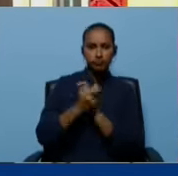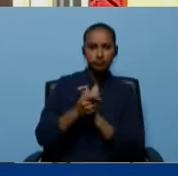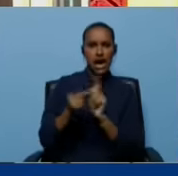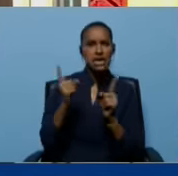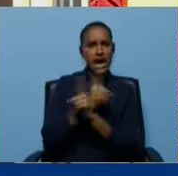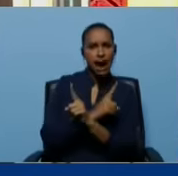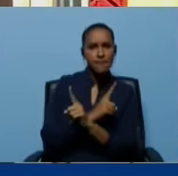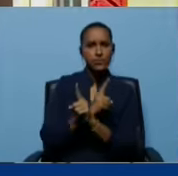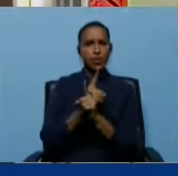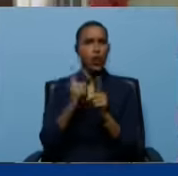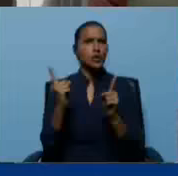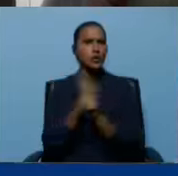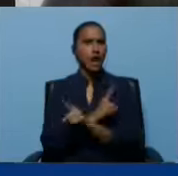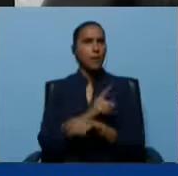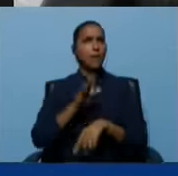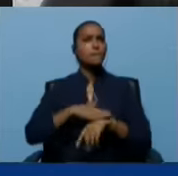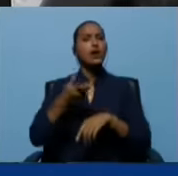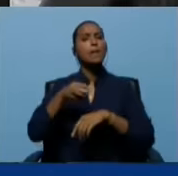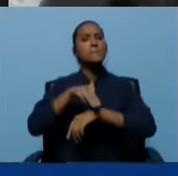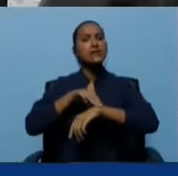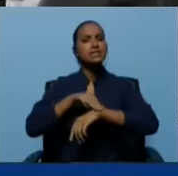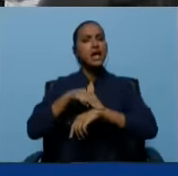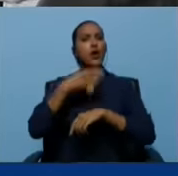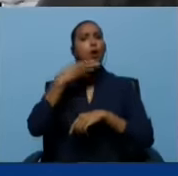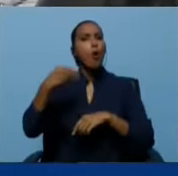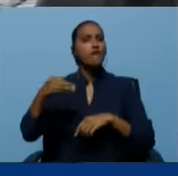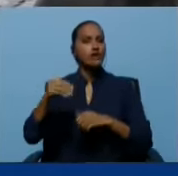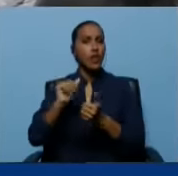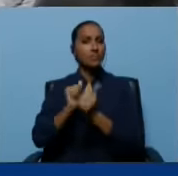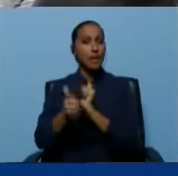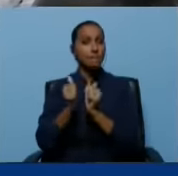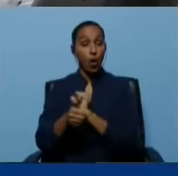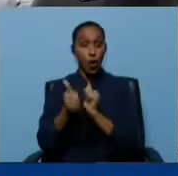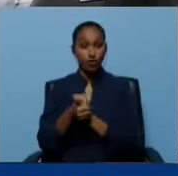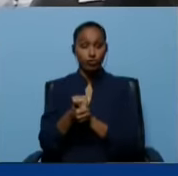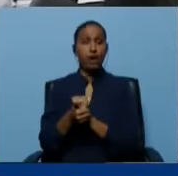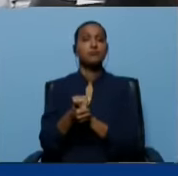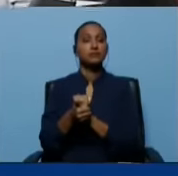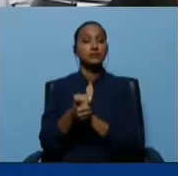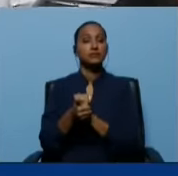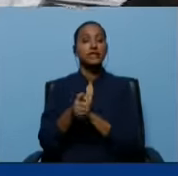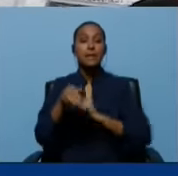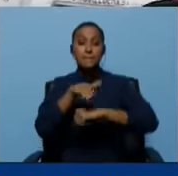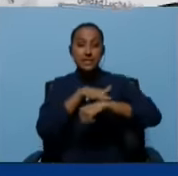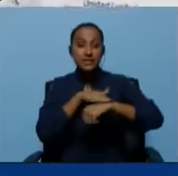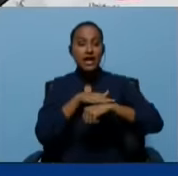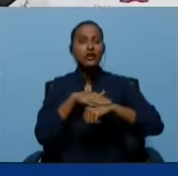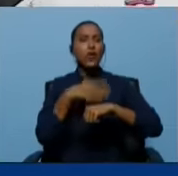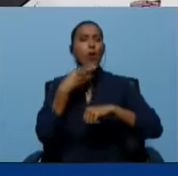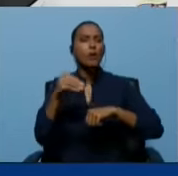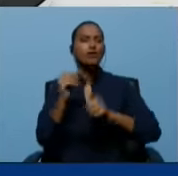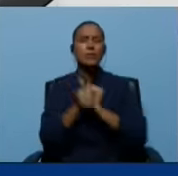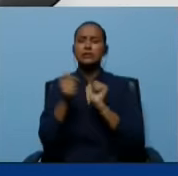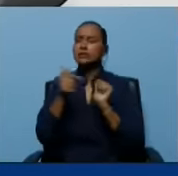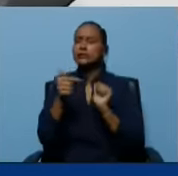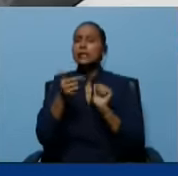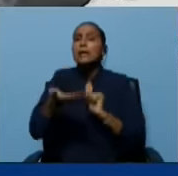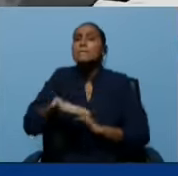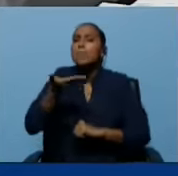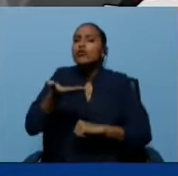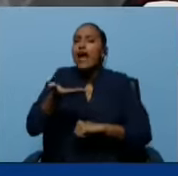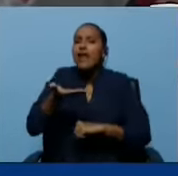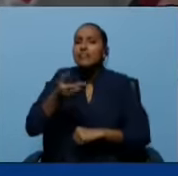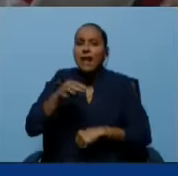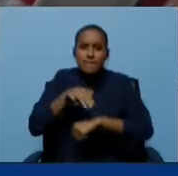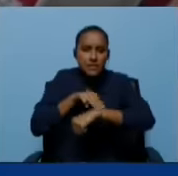Venía funcionando el Ministerio de Juventud y Deporte. Como es tan importante la juventud, hemos